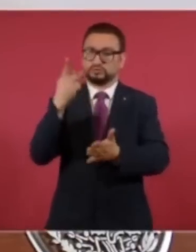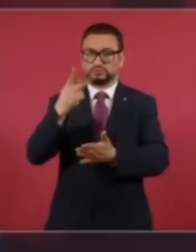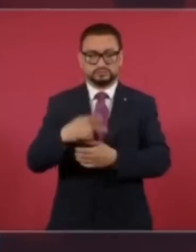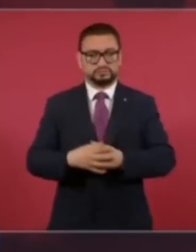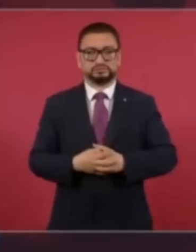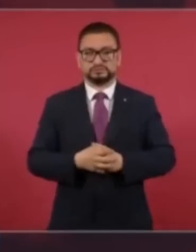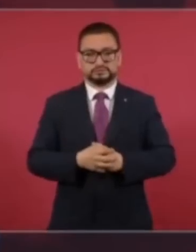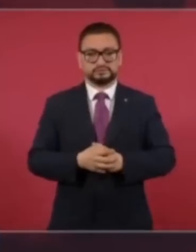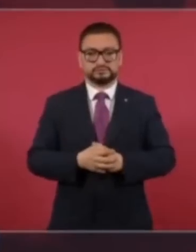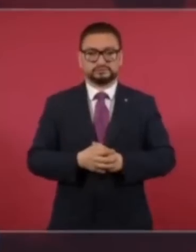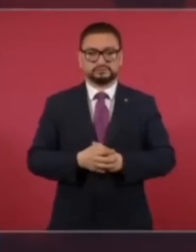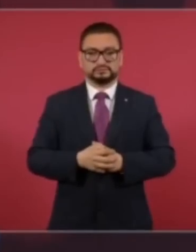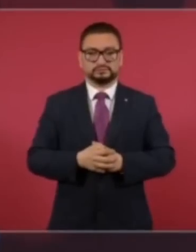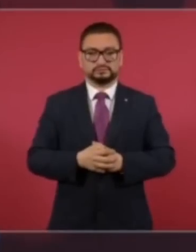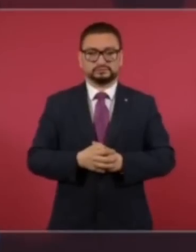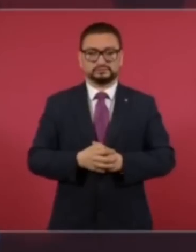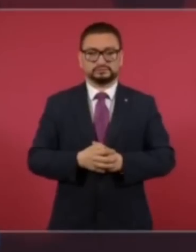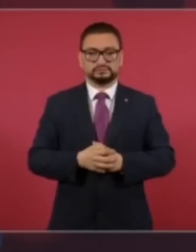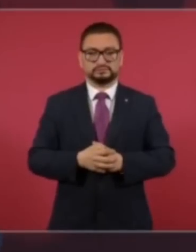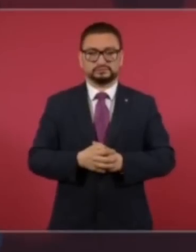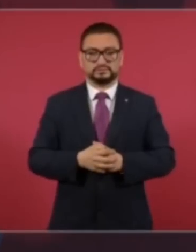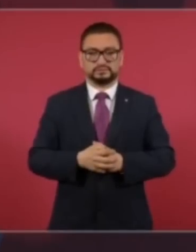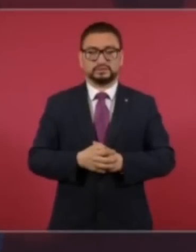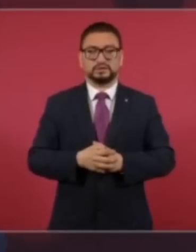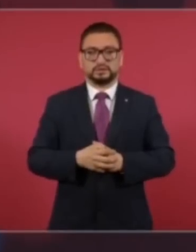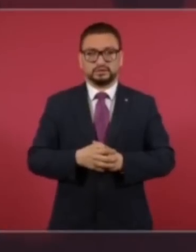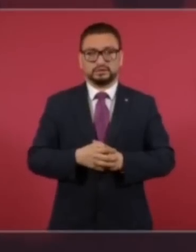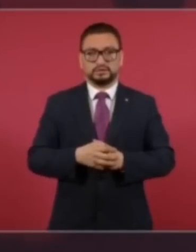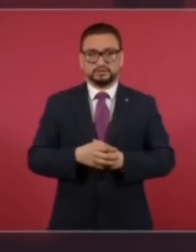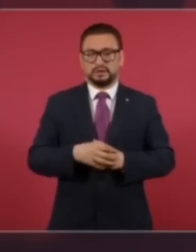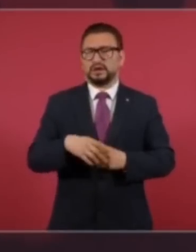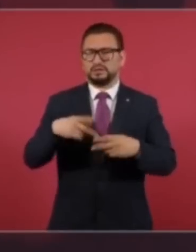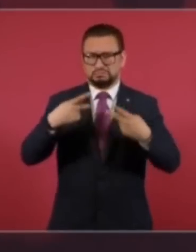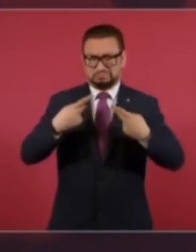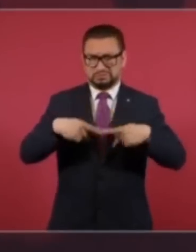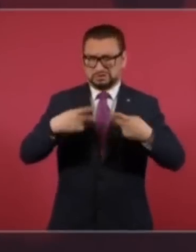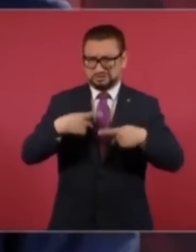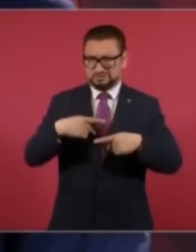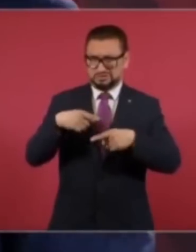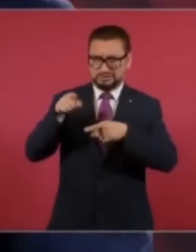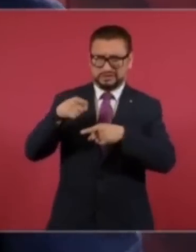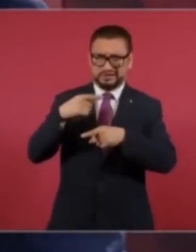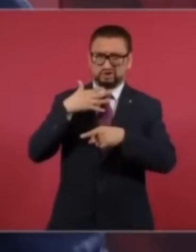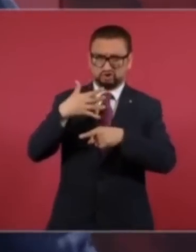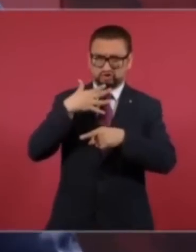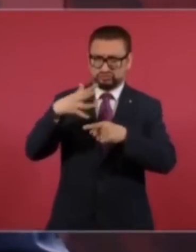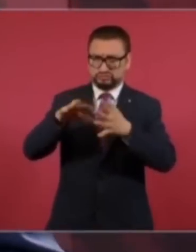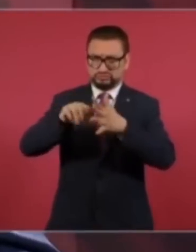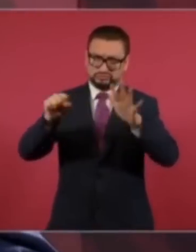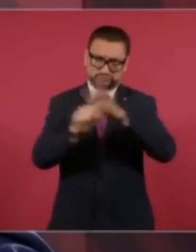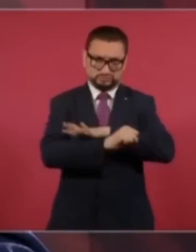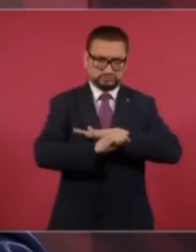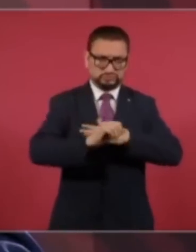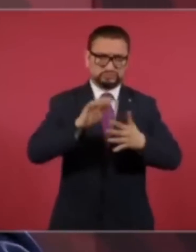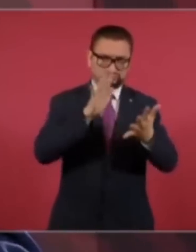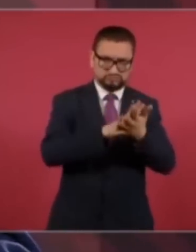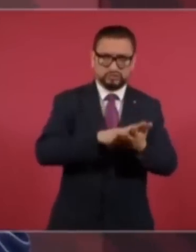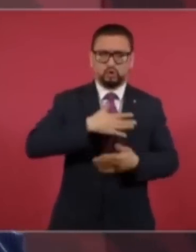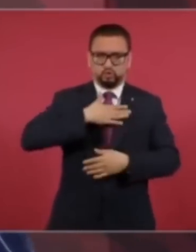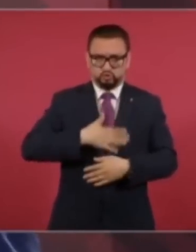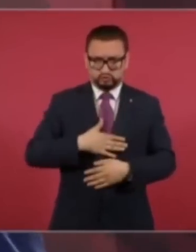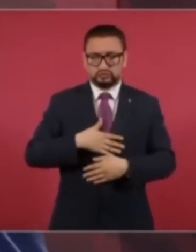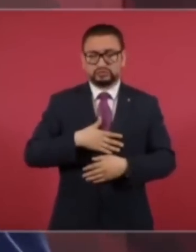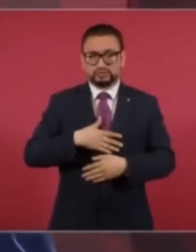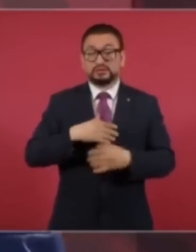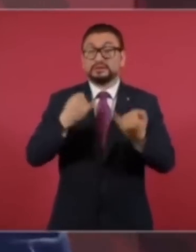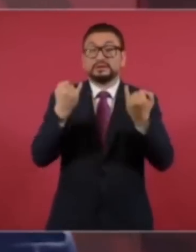O sea, así como es justicia meter a la cárcel a un corrupto, también es justicia el